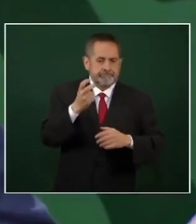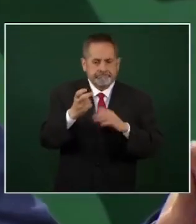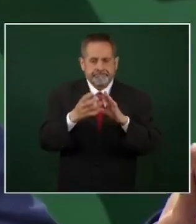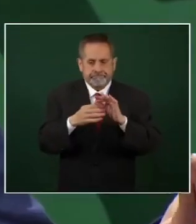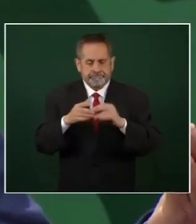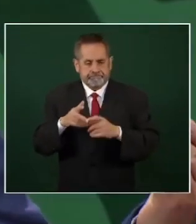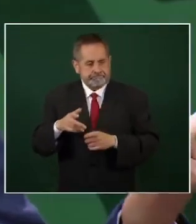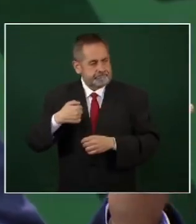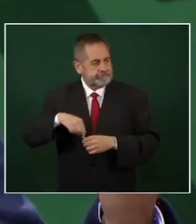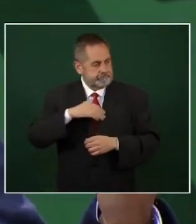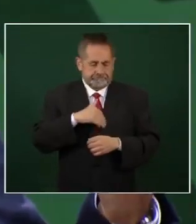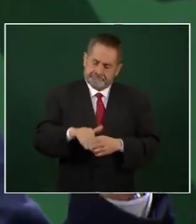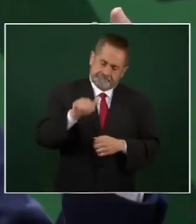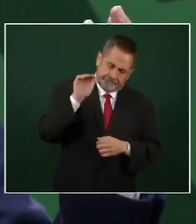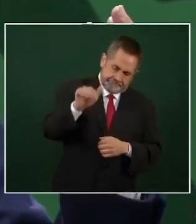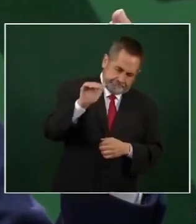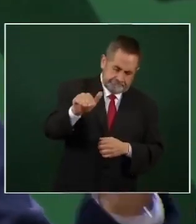acudir